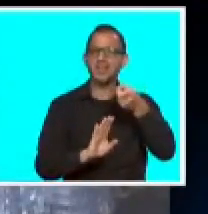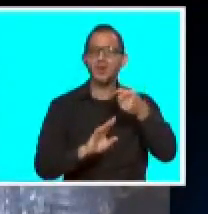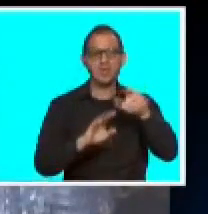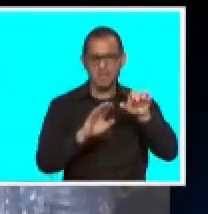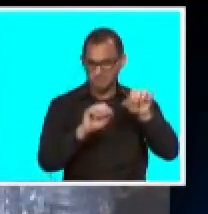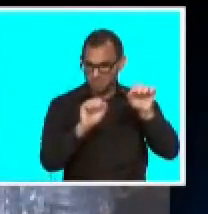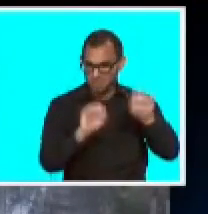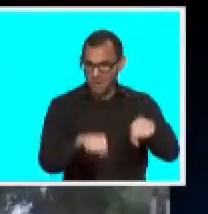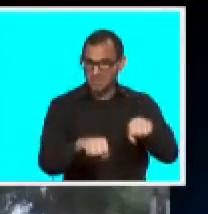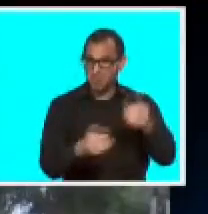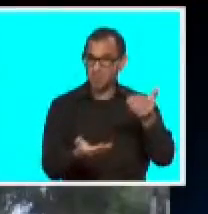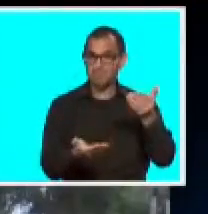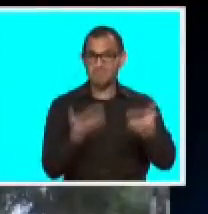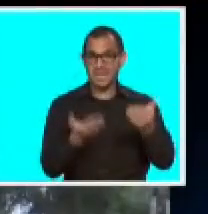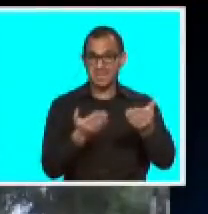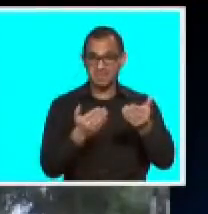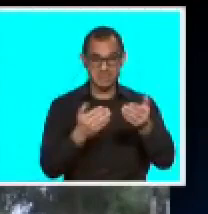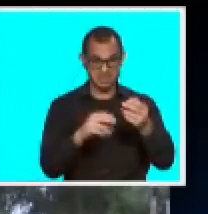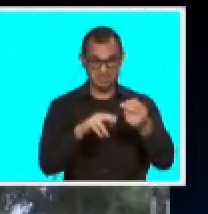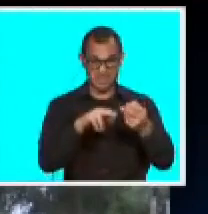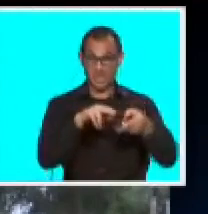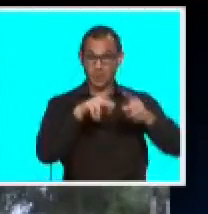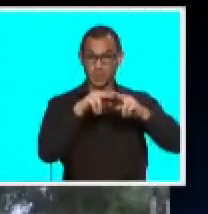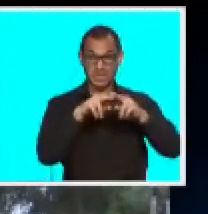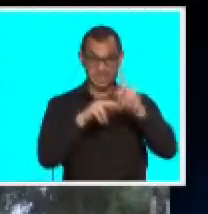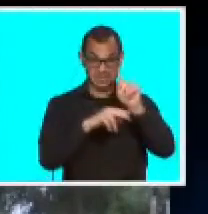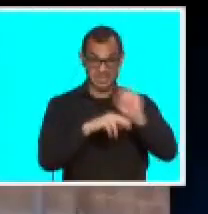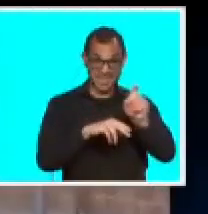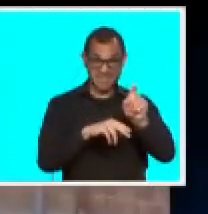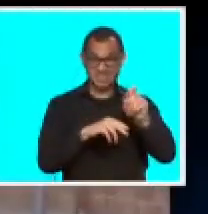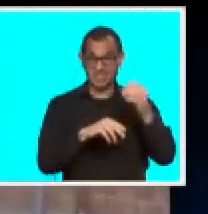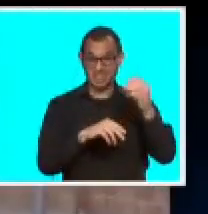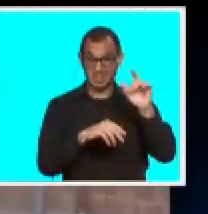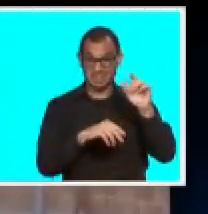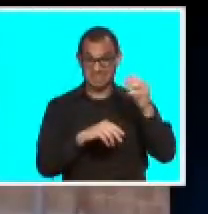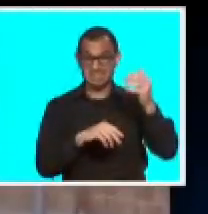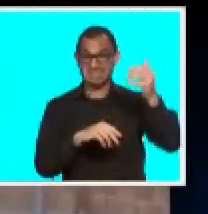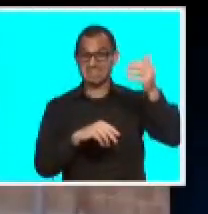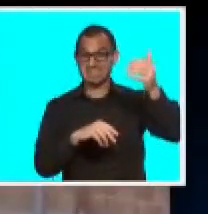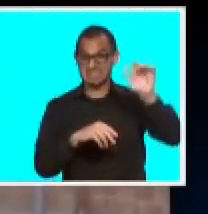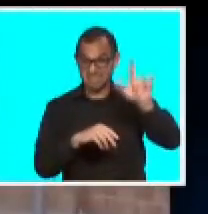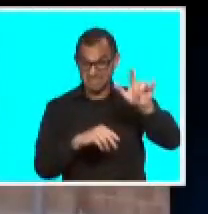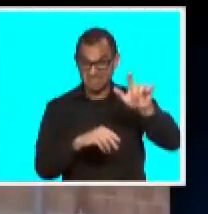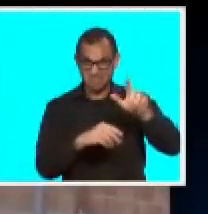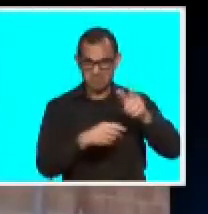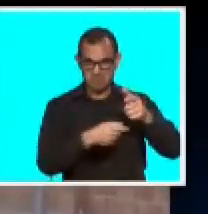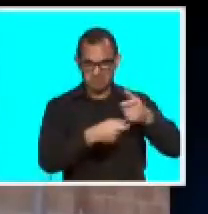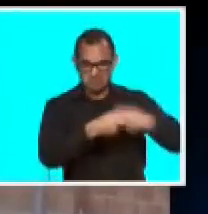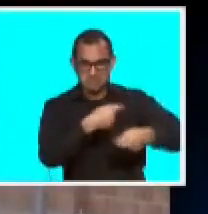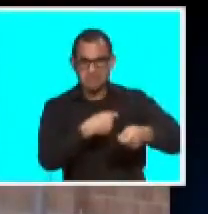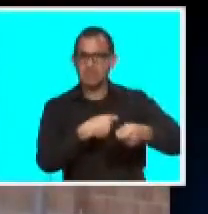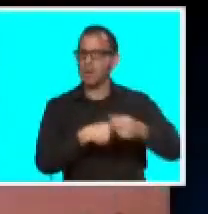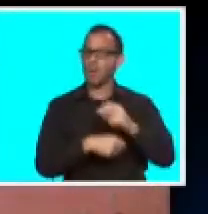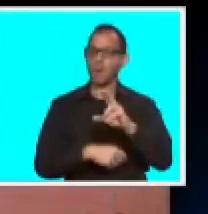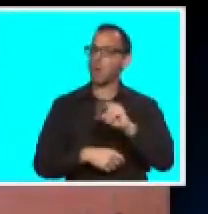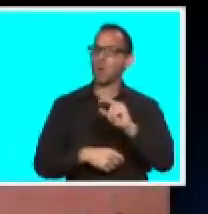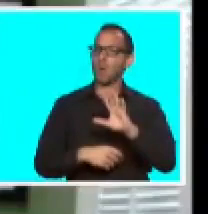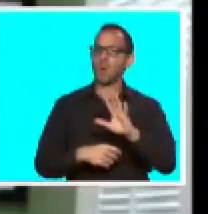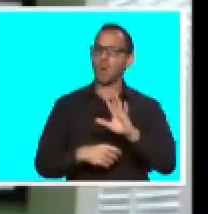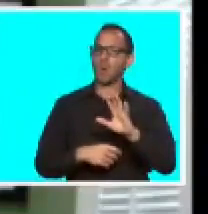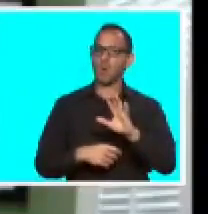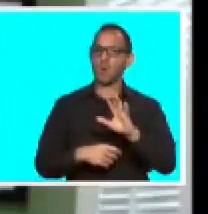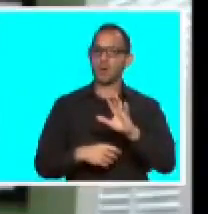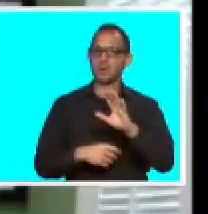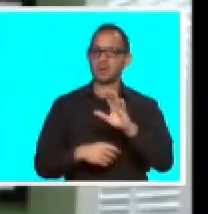el alcalde de McAllen, Jim Darling, dijo que no está muy preocupado sobre la falta de ingresos para el municipio. No, you know, our ad